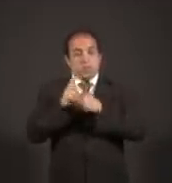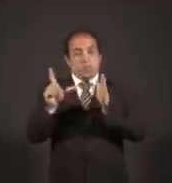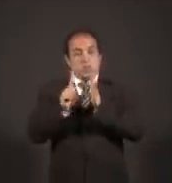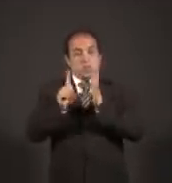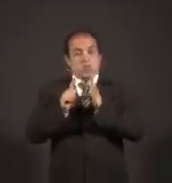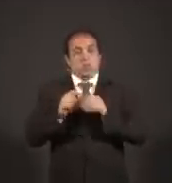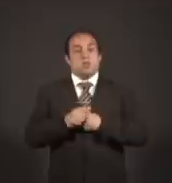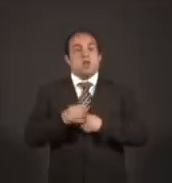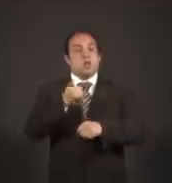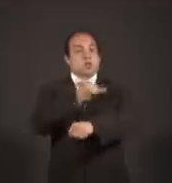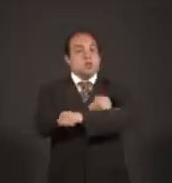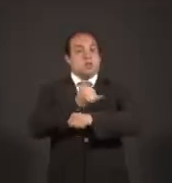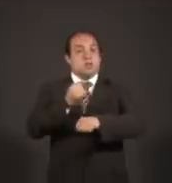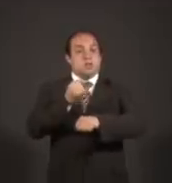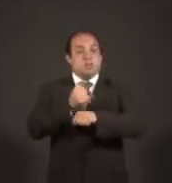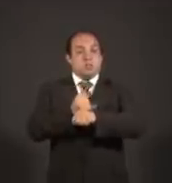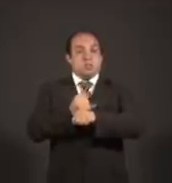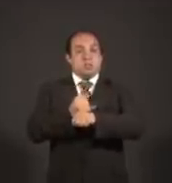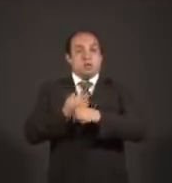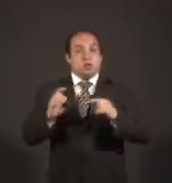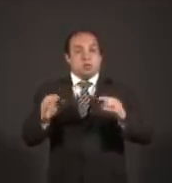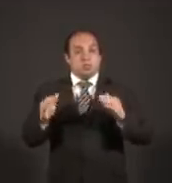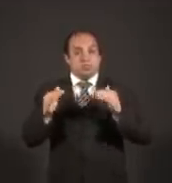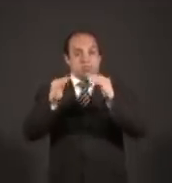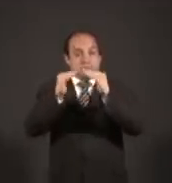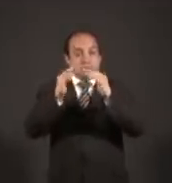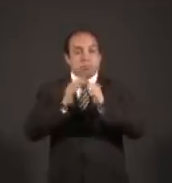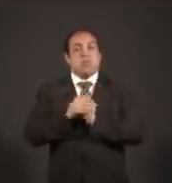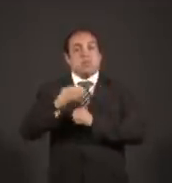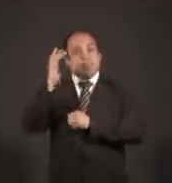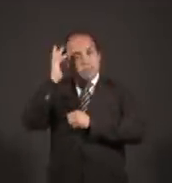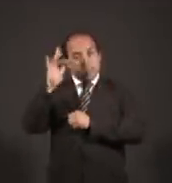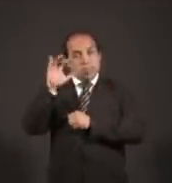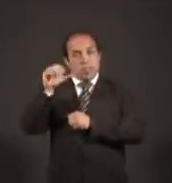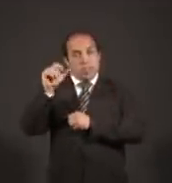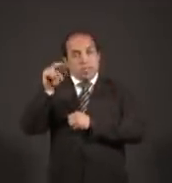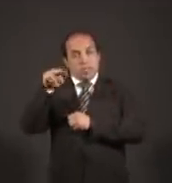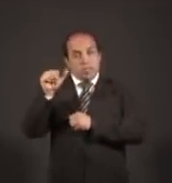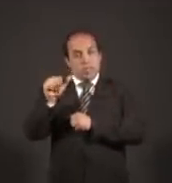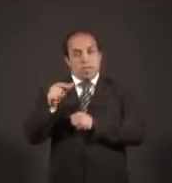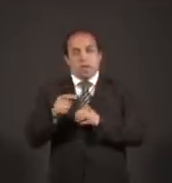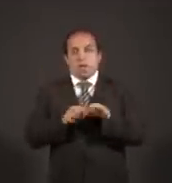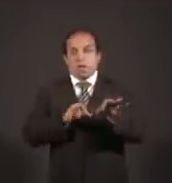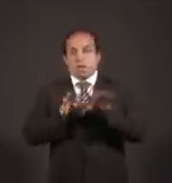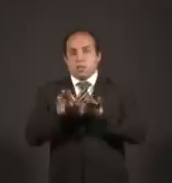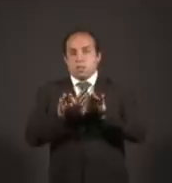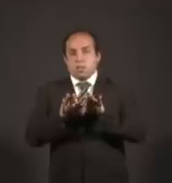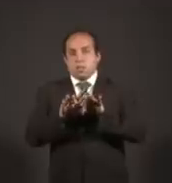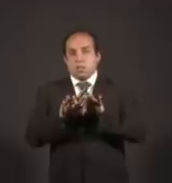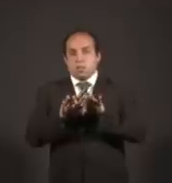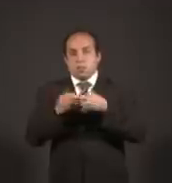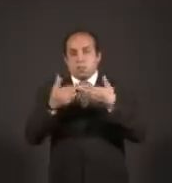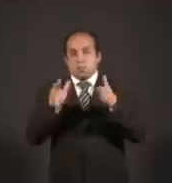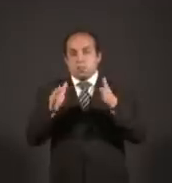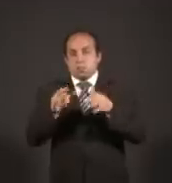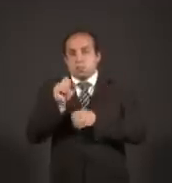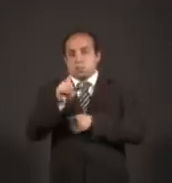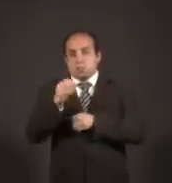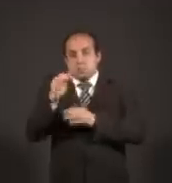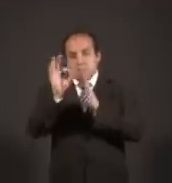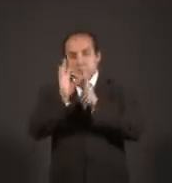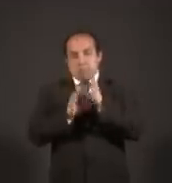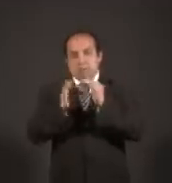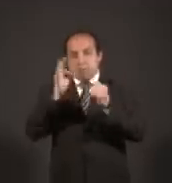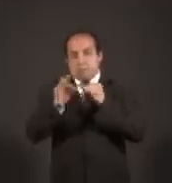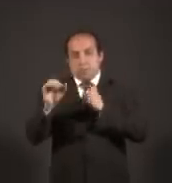Iztapalapa, en la Sierra de Santa Catarina, que estará en operación más o menos para las mismas fechas, a finales de junio, y ya iremos